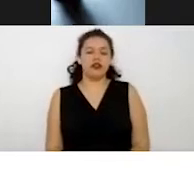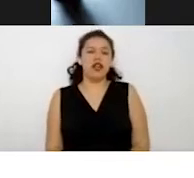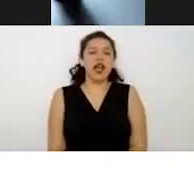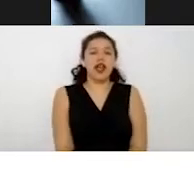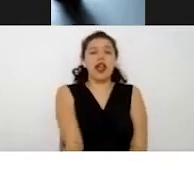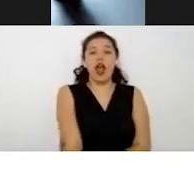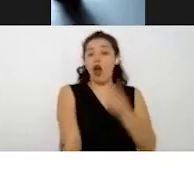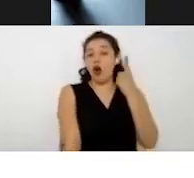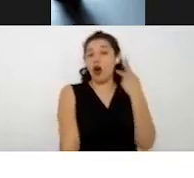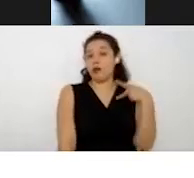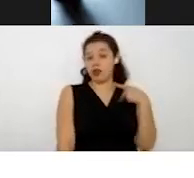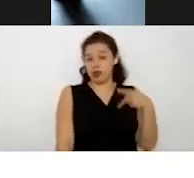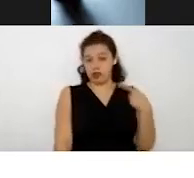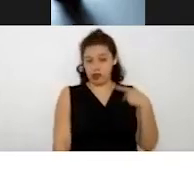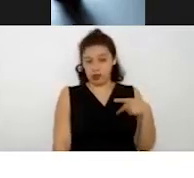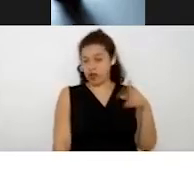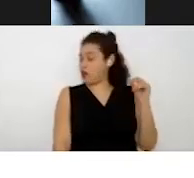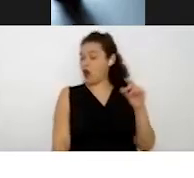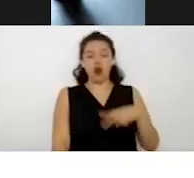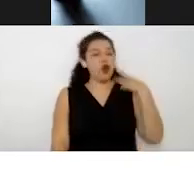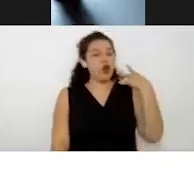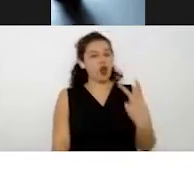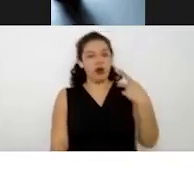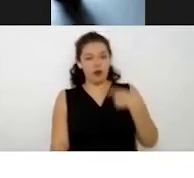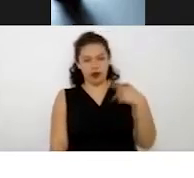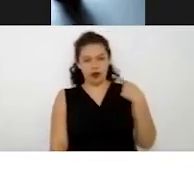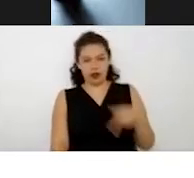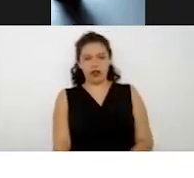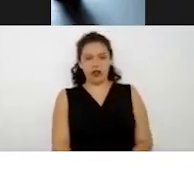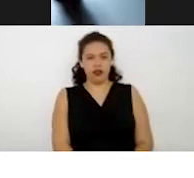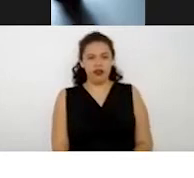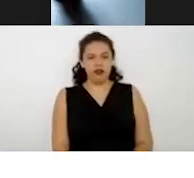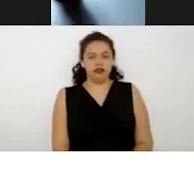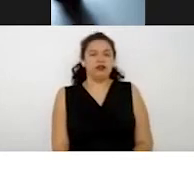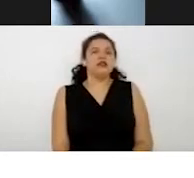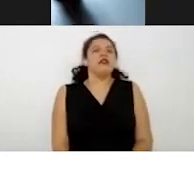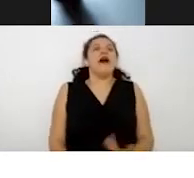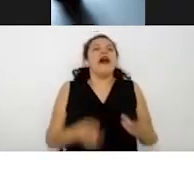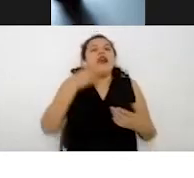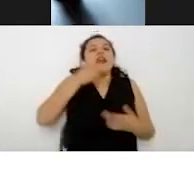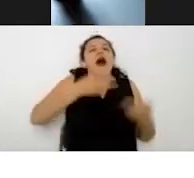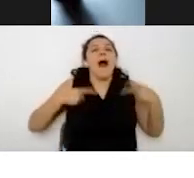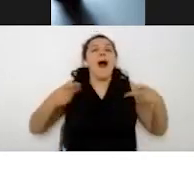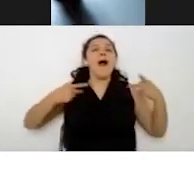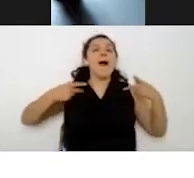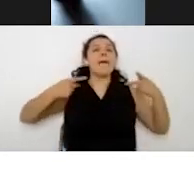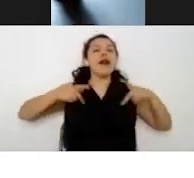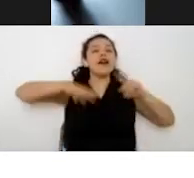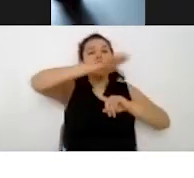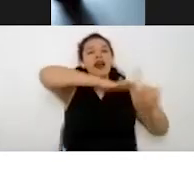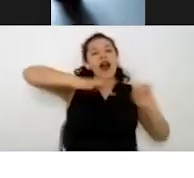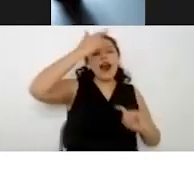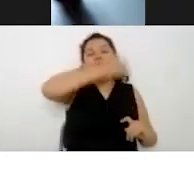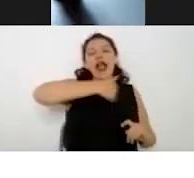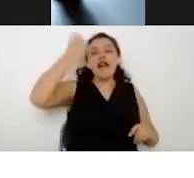víctima. Vamos a ser 2 víctimas. ¿Ok? De aquí la importancia de analizar la escena, observar. Si